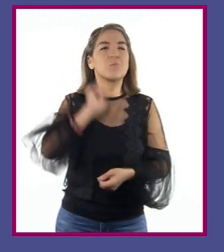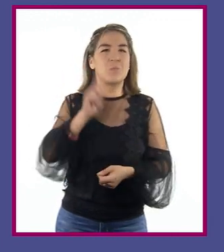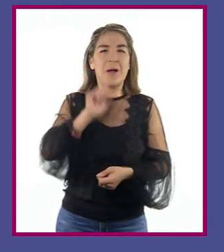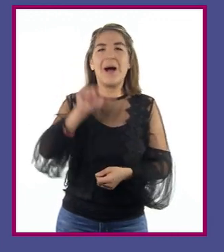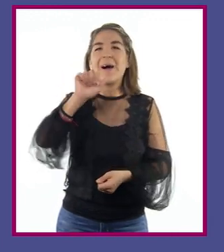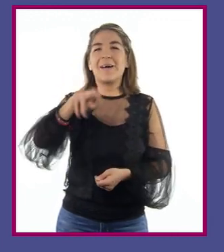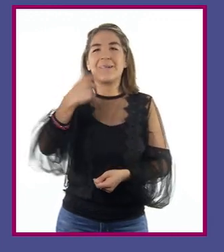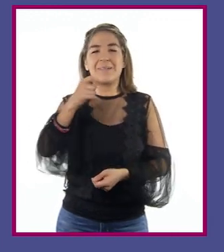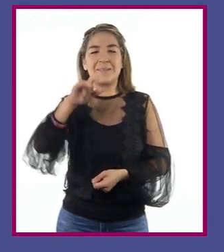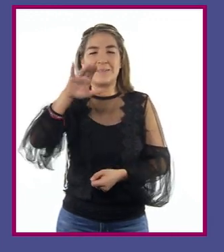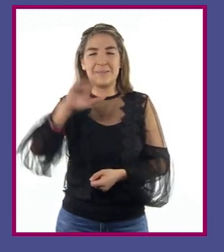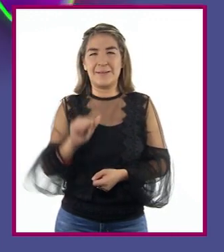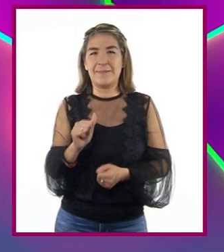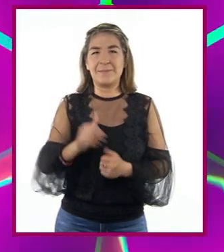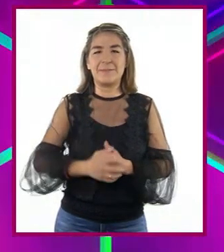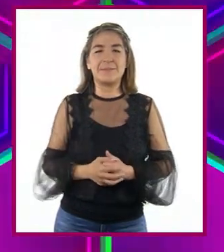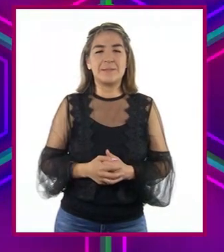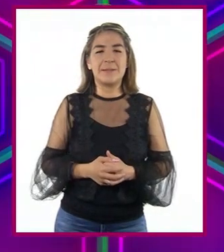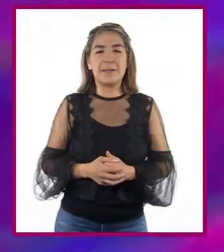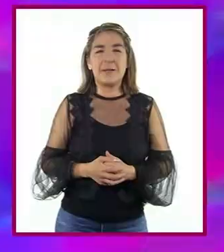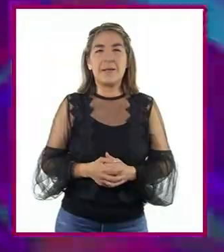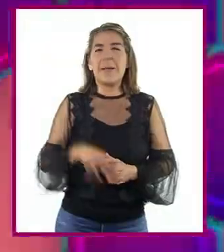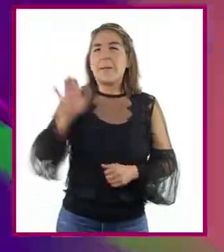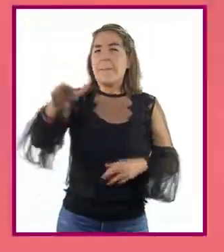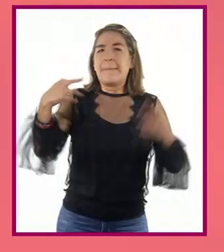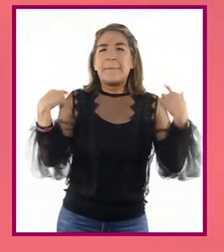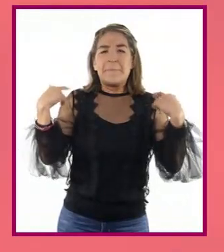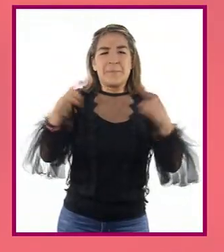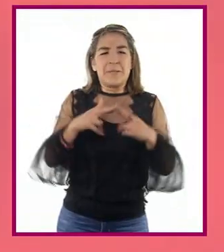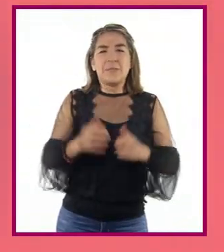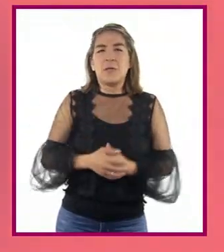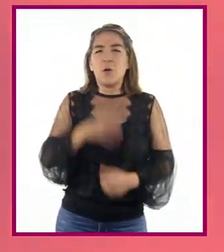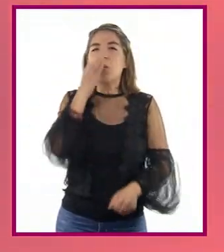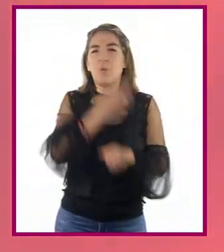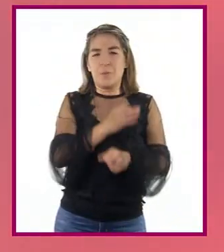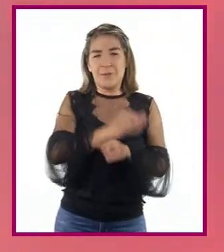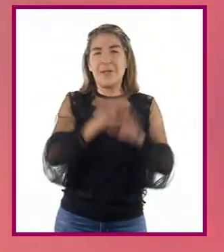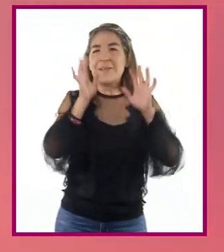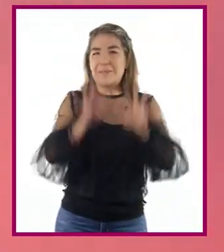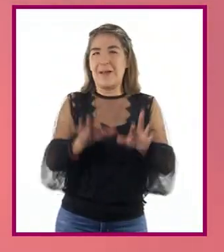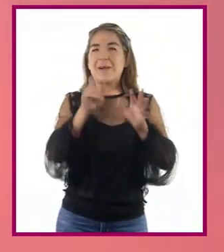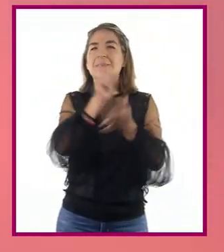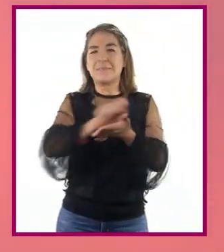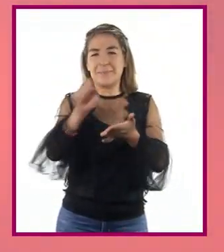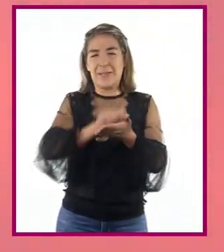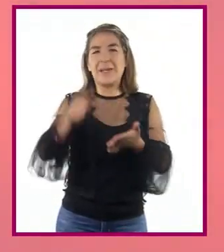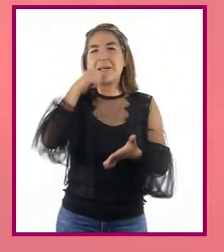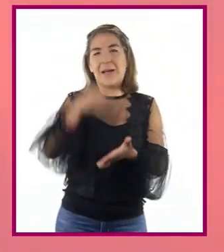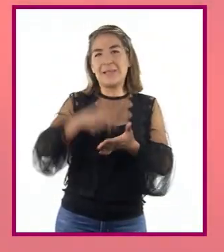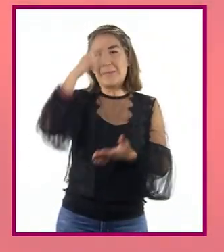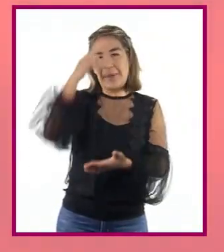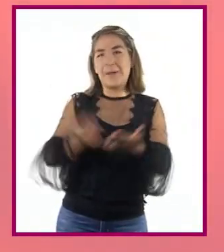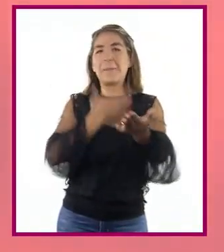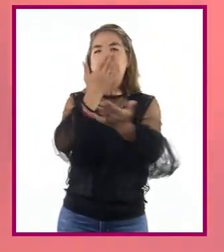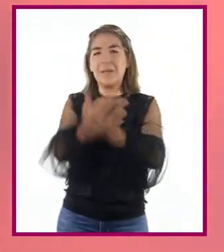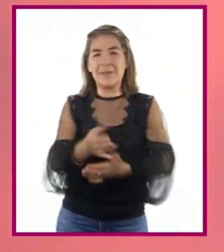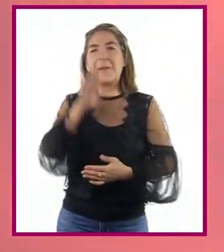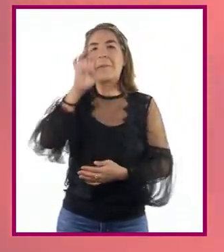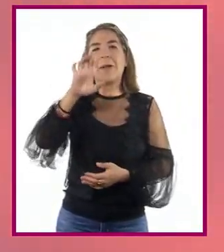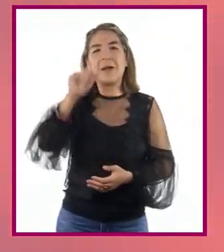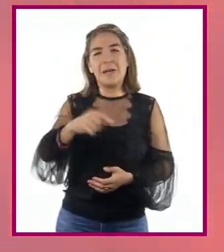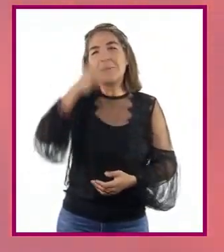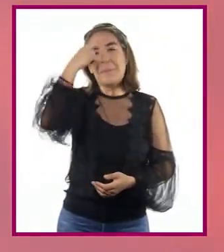Angélica Guzmán Martínez. Profesora Montserrat, ya escribimos una carta para solicitar una beca y otra